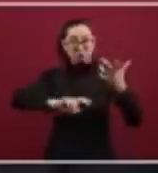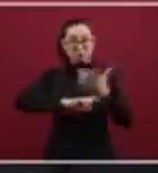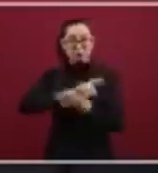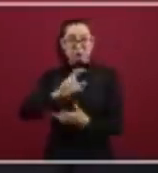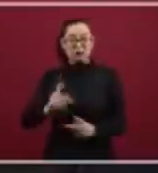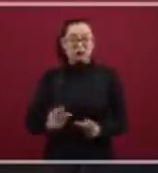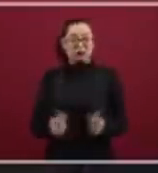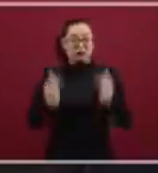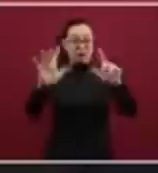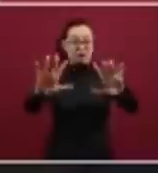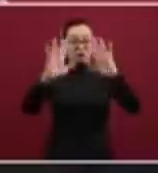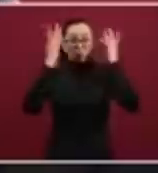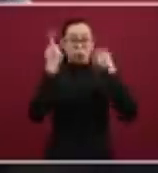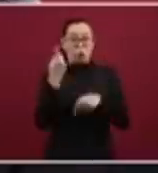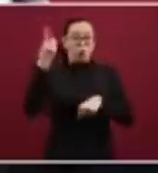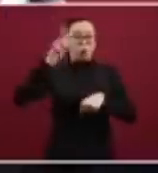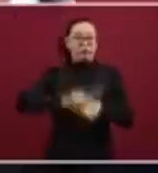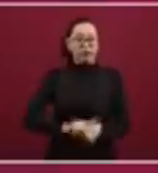estas